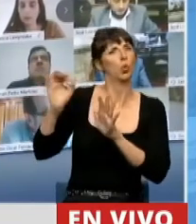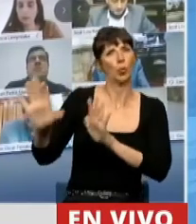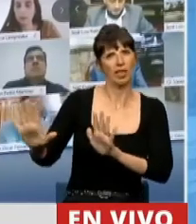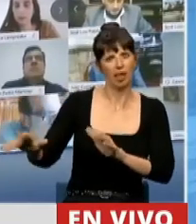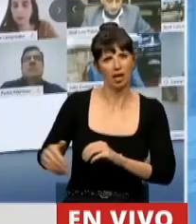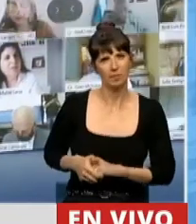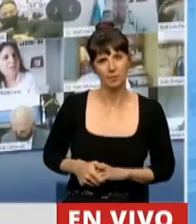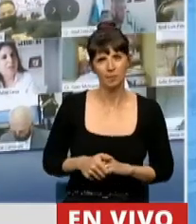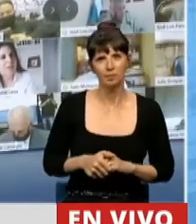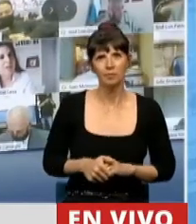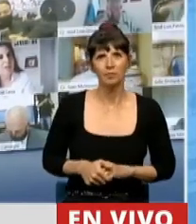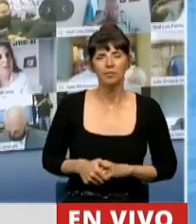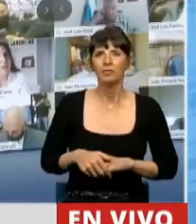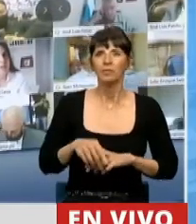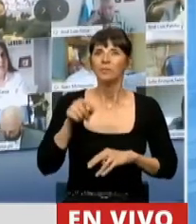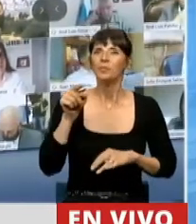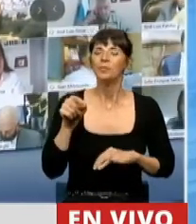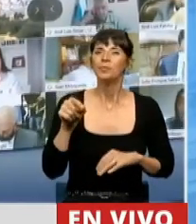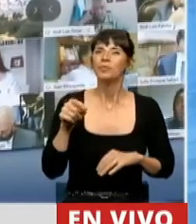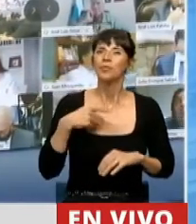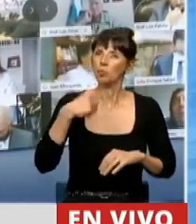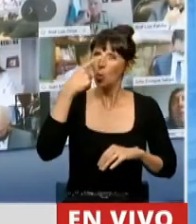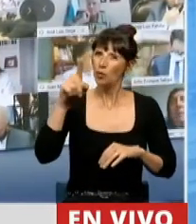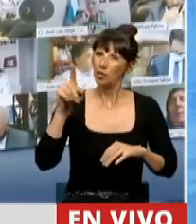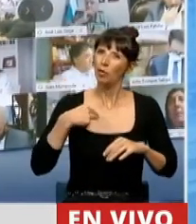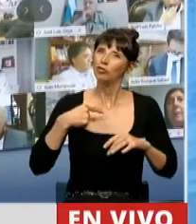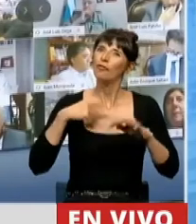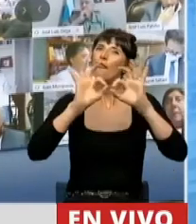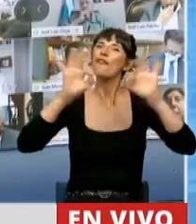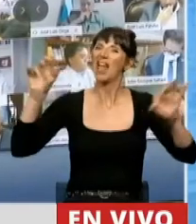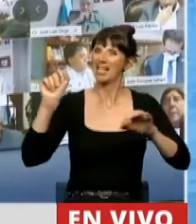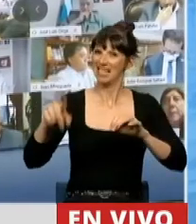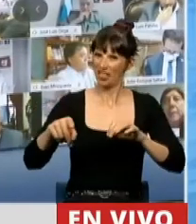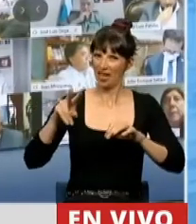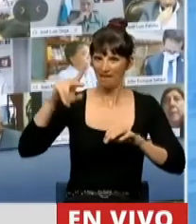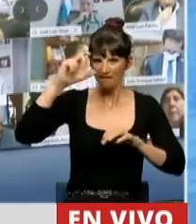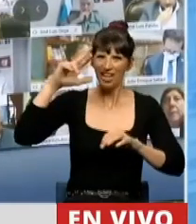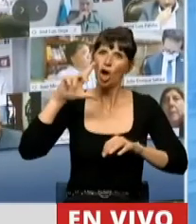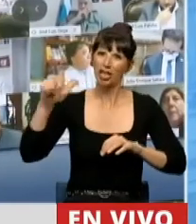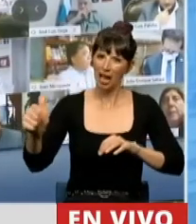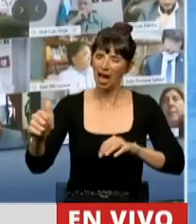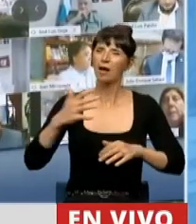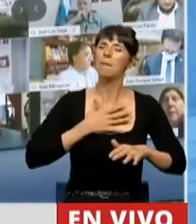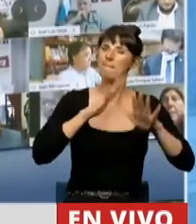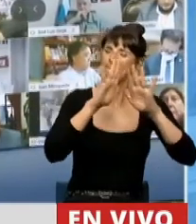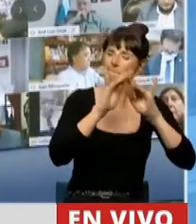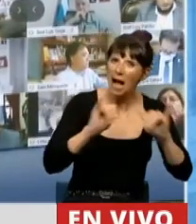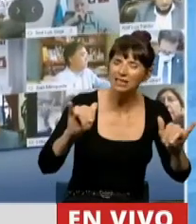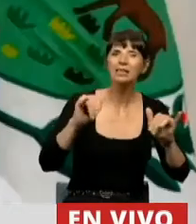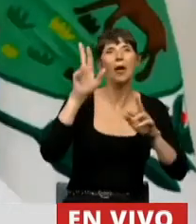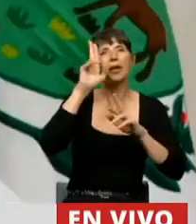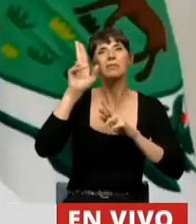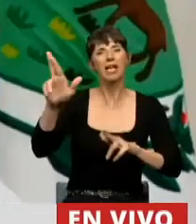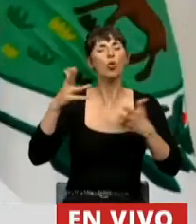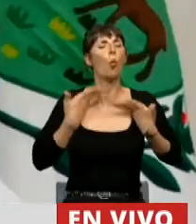voy a utilizar algunas frases que siempre decía Vero en su militancia. En paz, con respeto y humildad, con